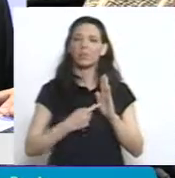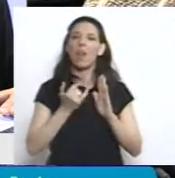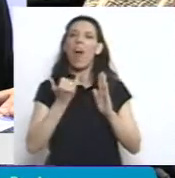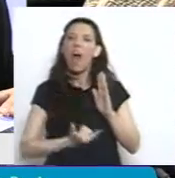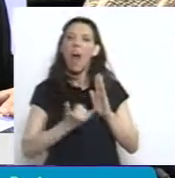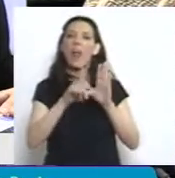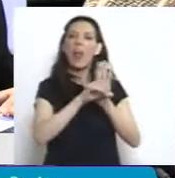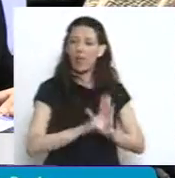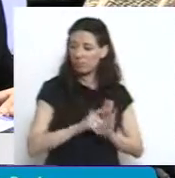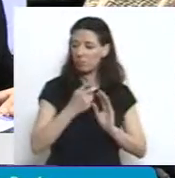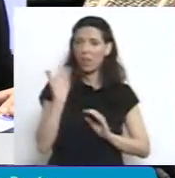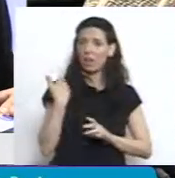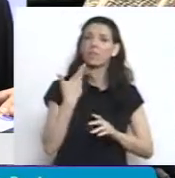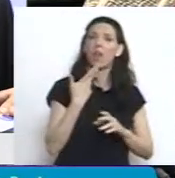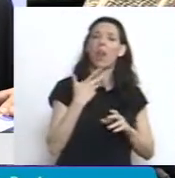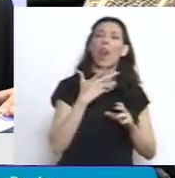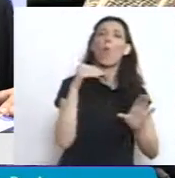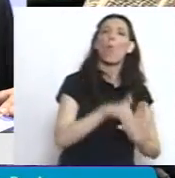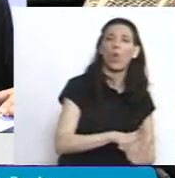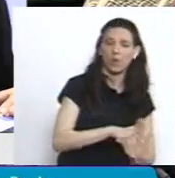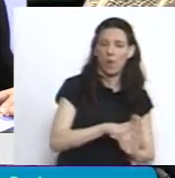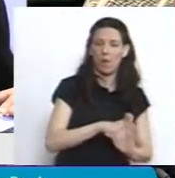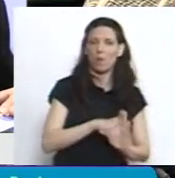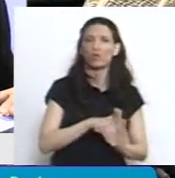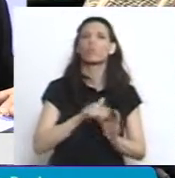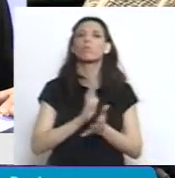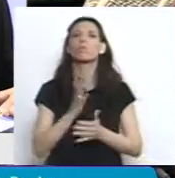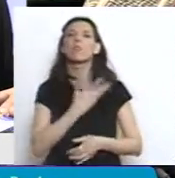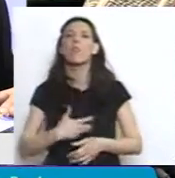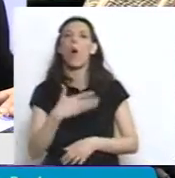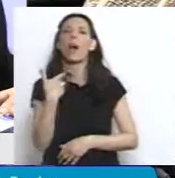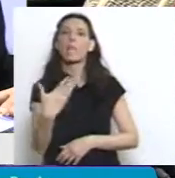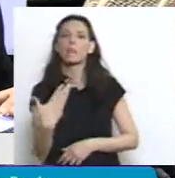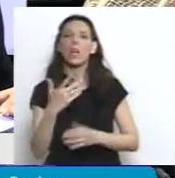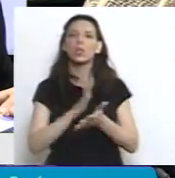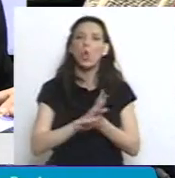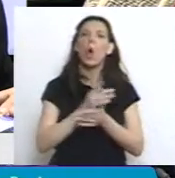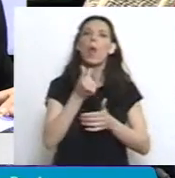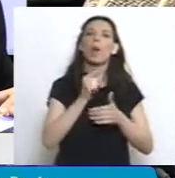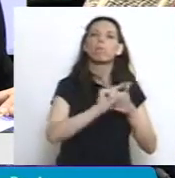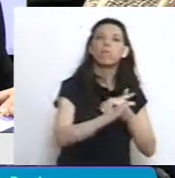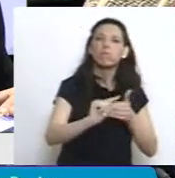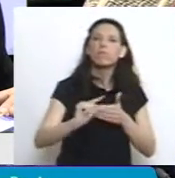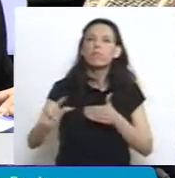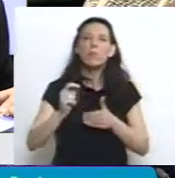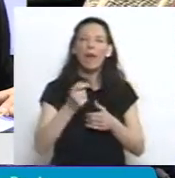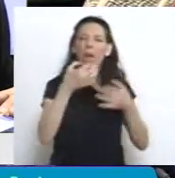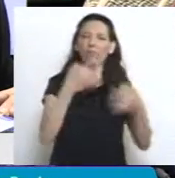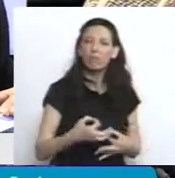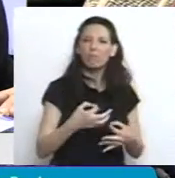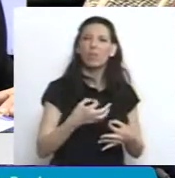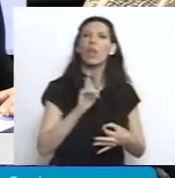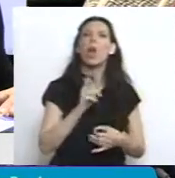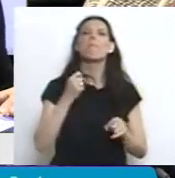leyes que hemos votado recién y que incluye la capacidad del Estado de reasignar partidas no rígidas del presupuesto en el marco de la